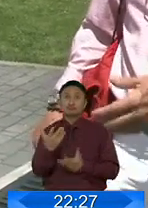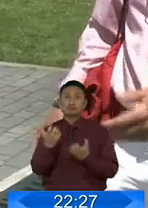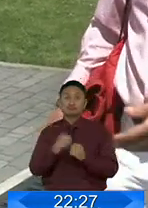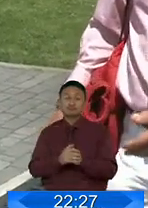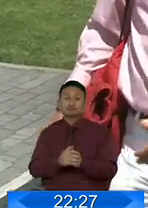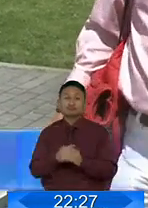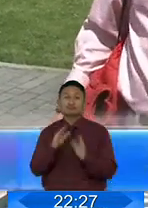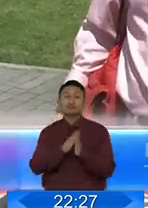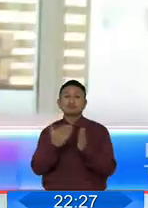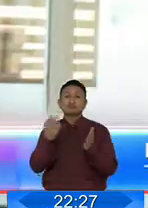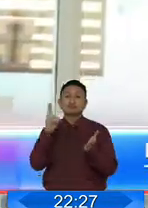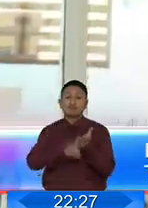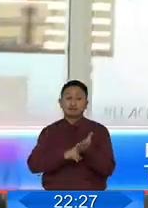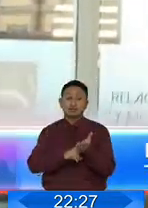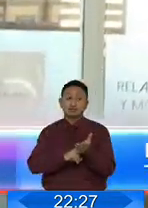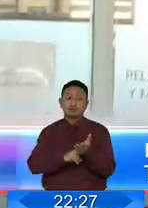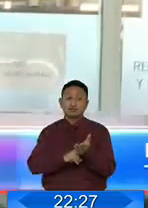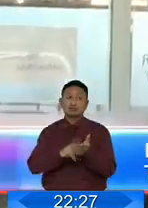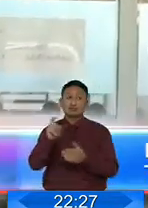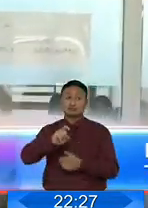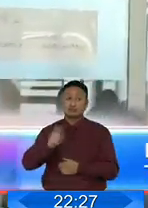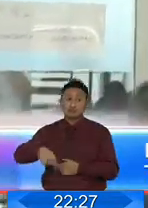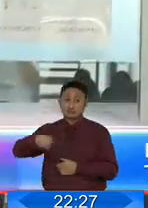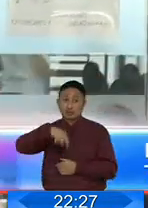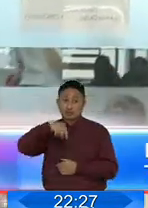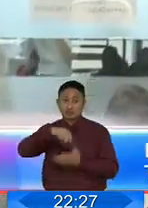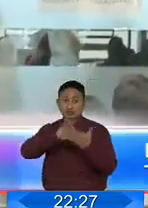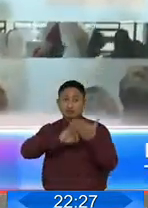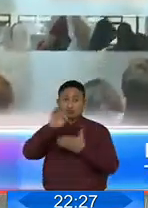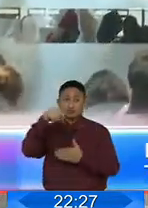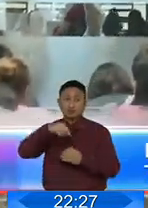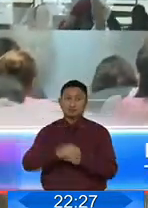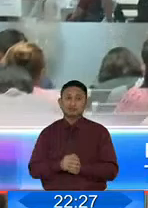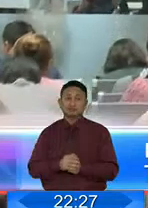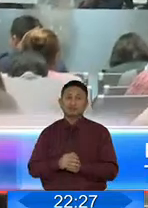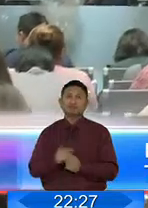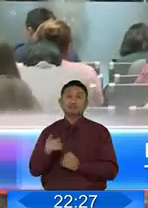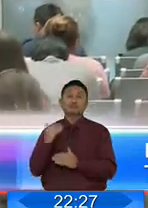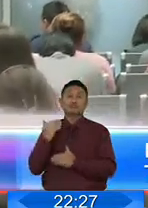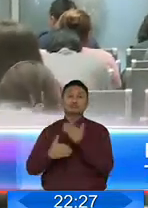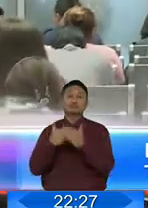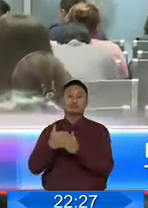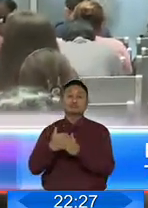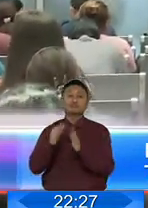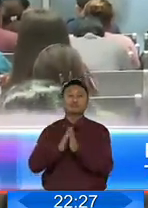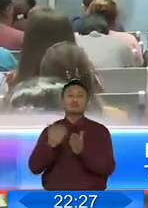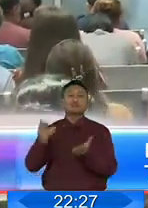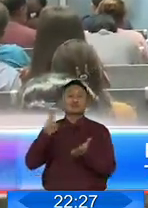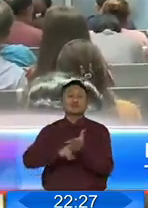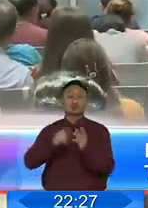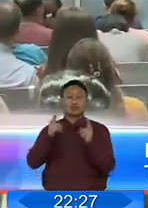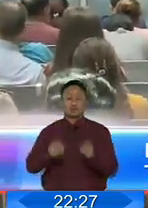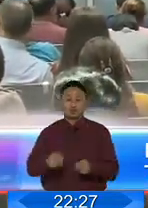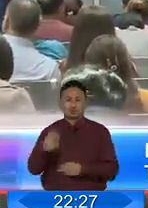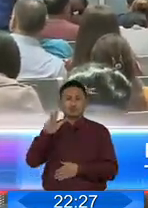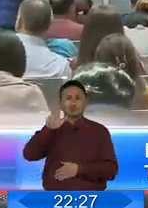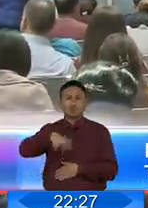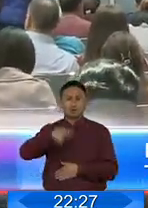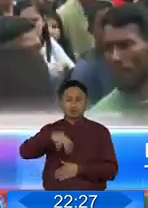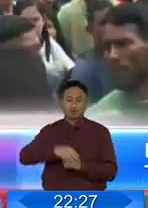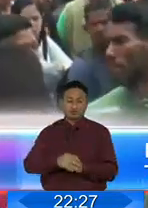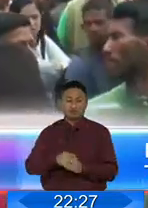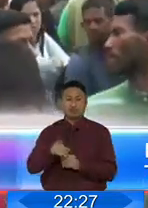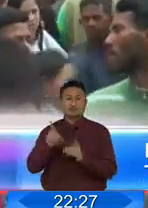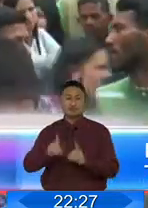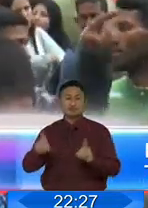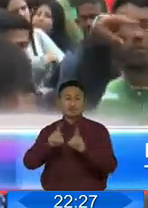visa UNASUR, pues de alguna manera deben regularizar su situación. Al proceso de visa humanitaria para los venezolanos le resta 3 meses. De acuerdo a las